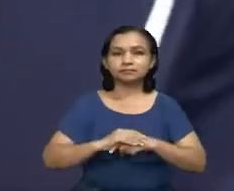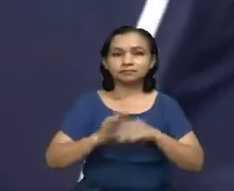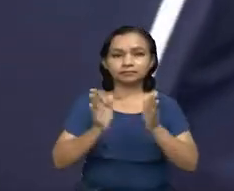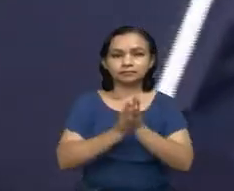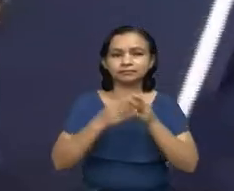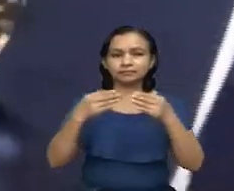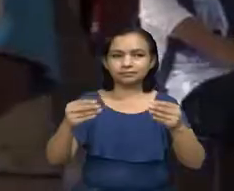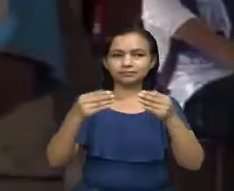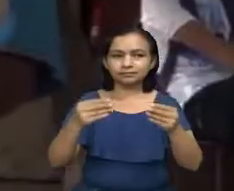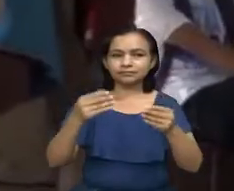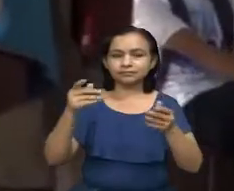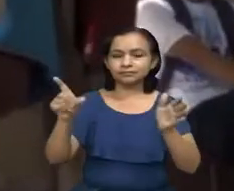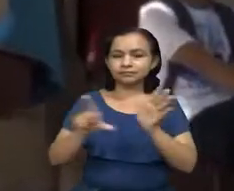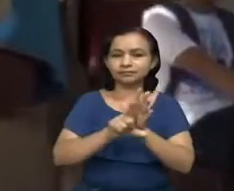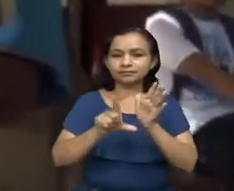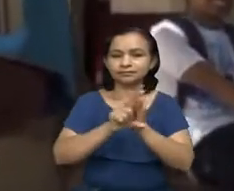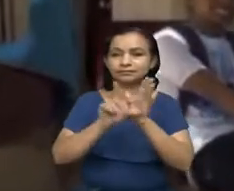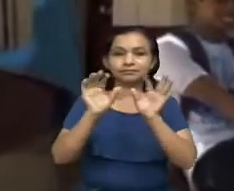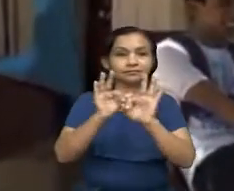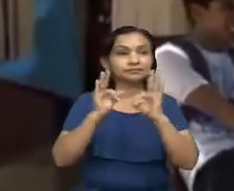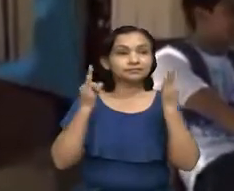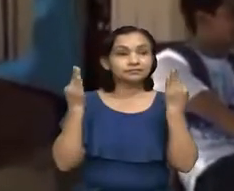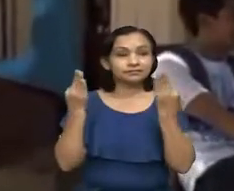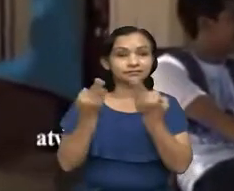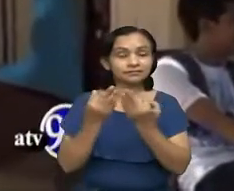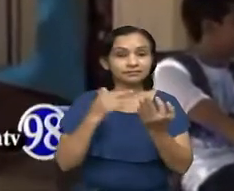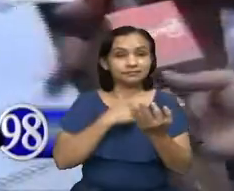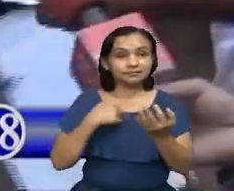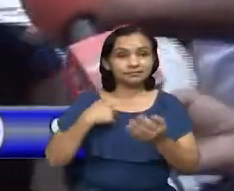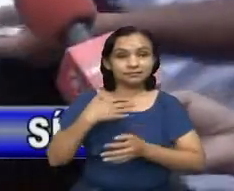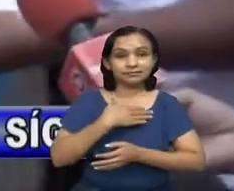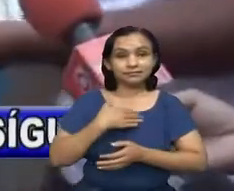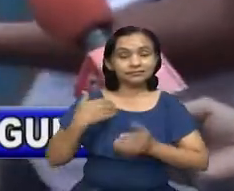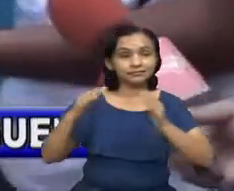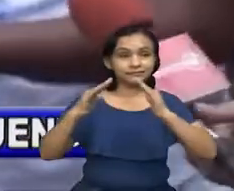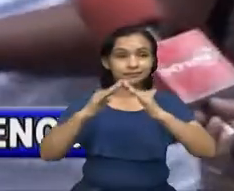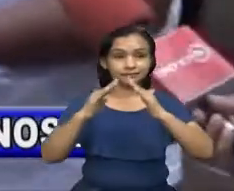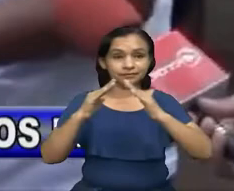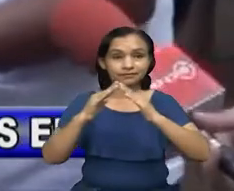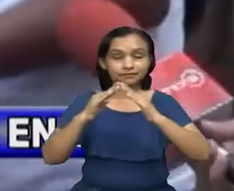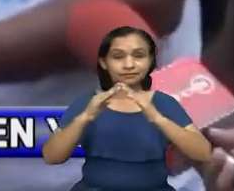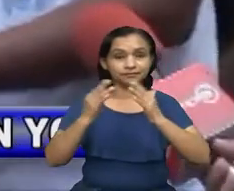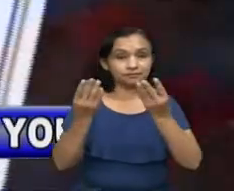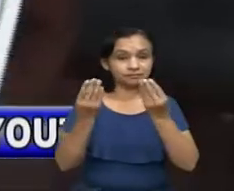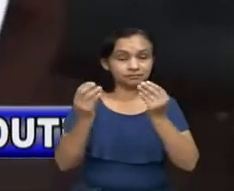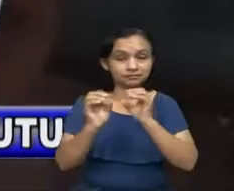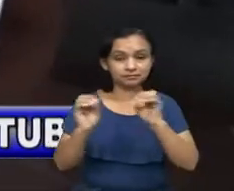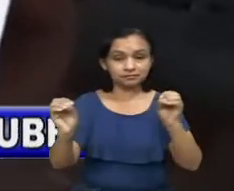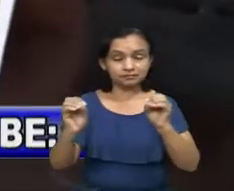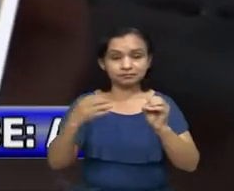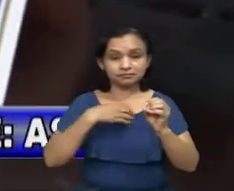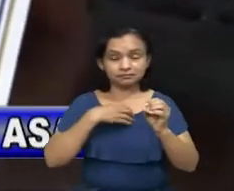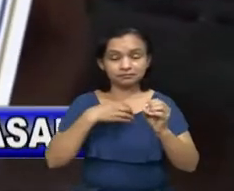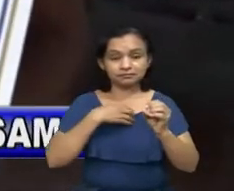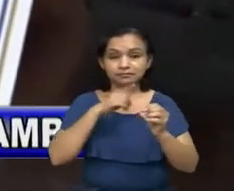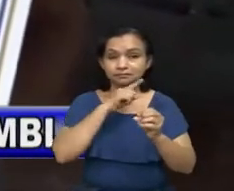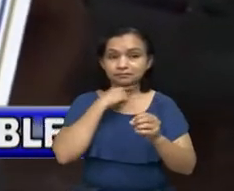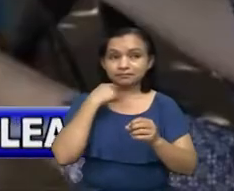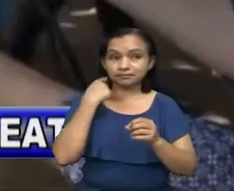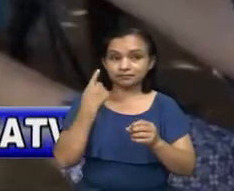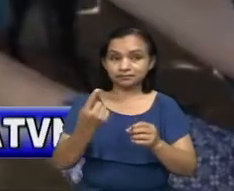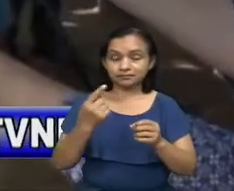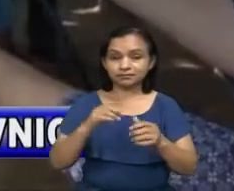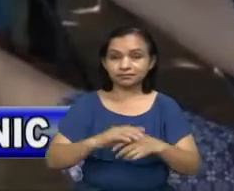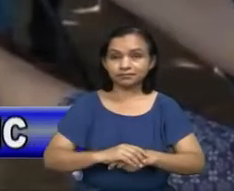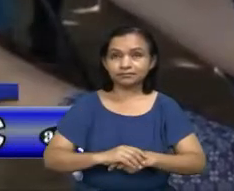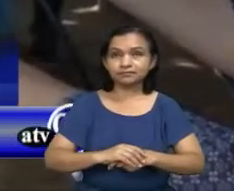documento legal, las familias ahora podrán realizar mejoras a sus viviendas sin temor alguno, ya que son dueños legítimos. Ahora